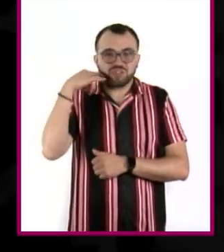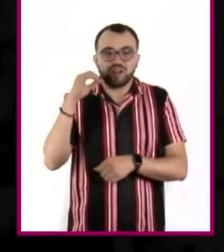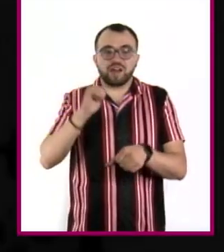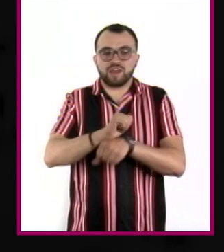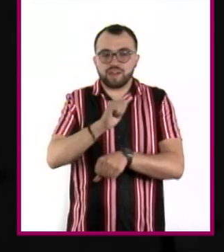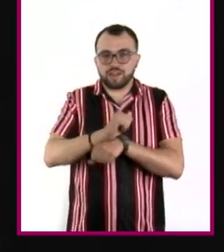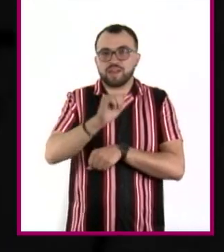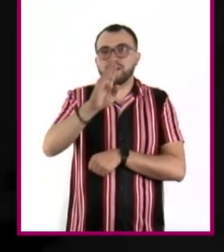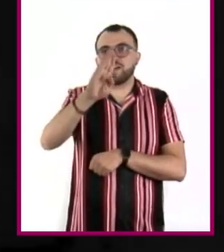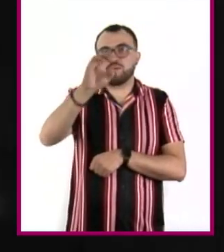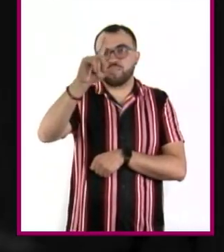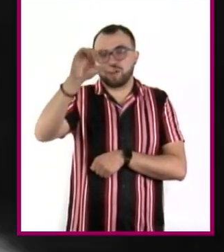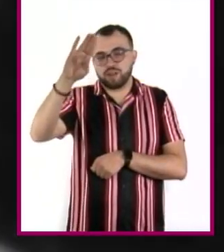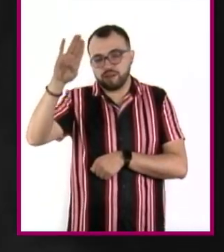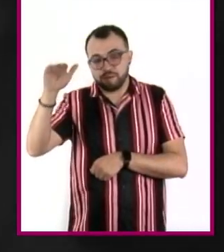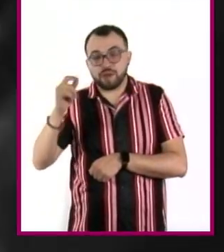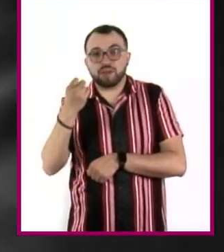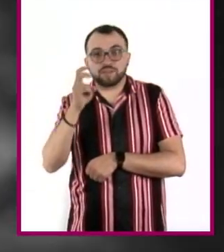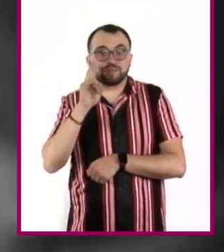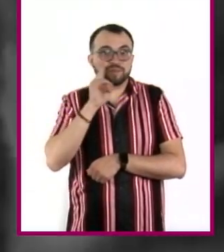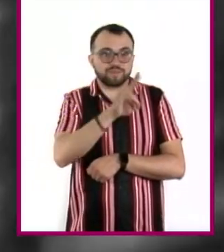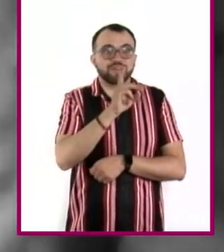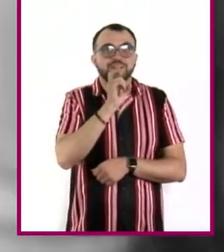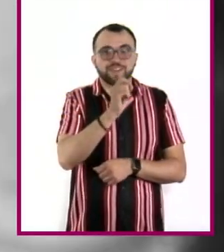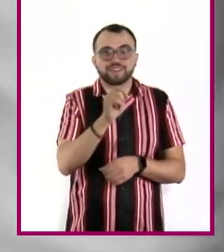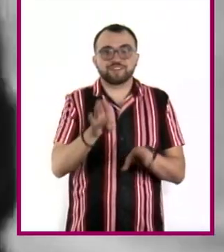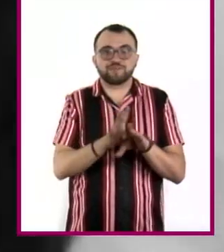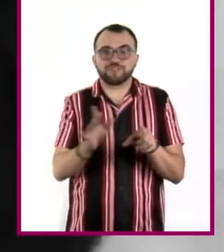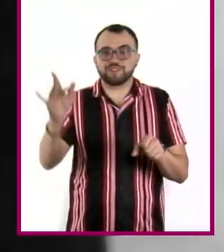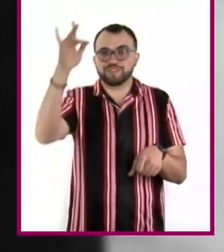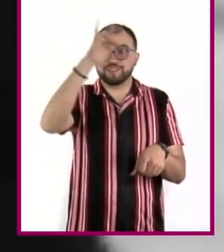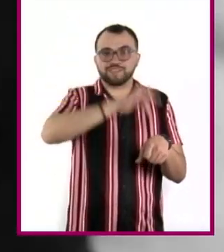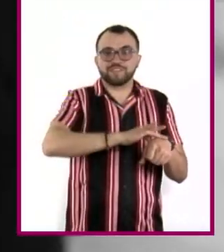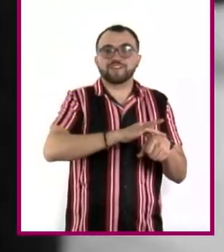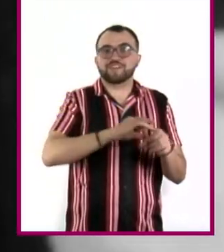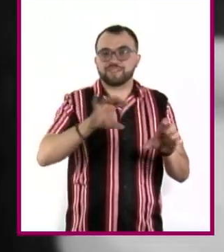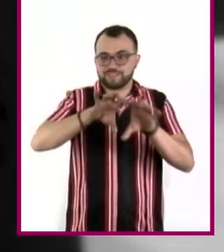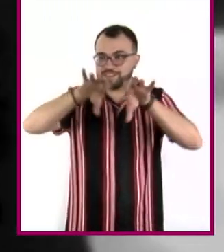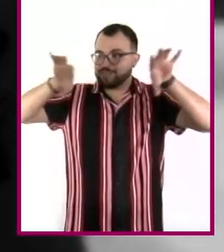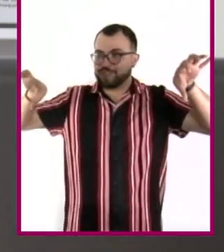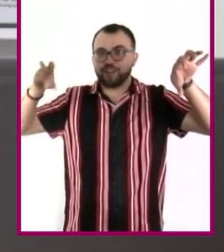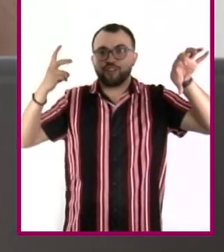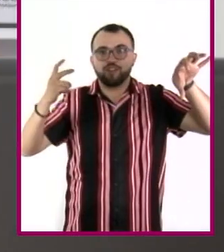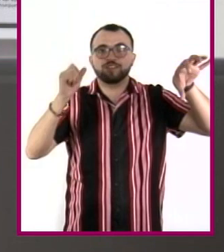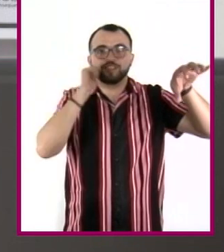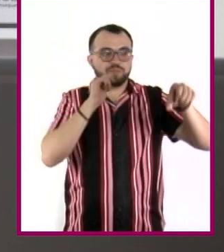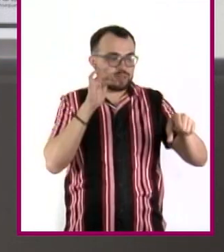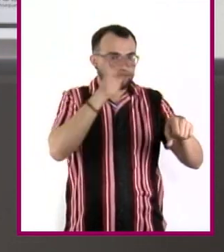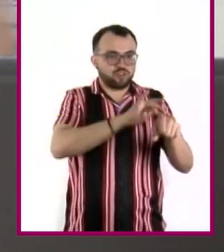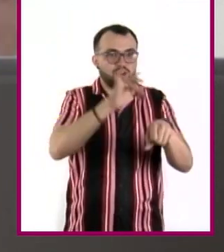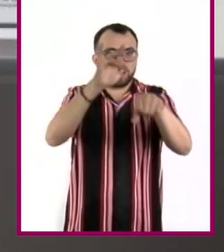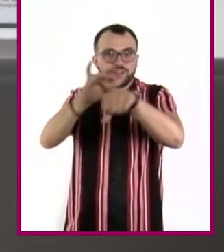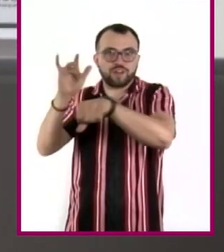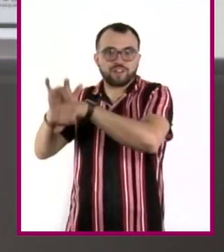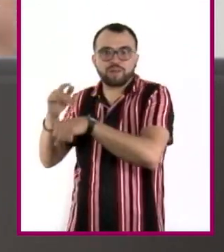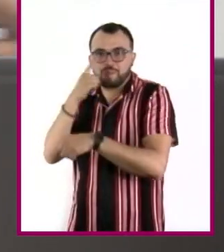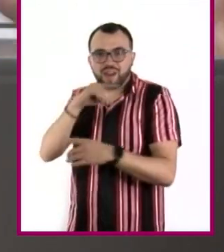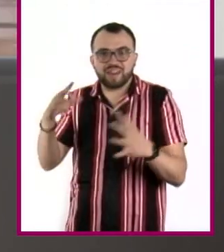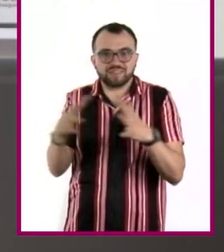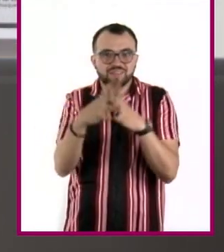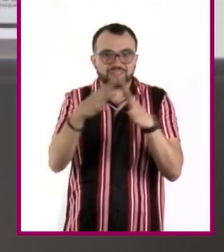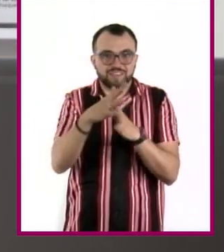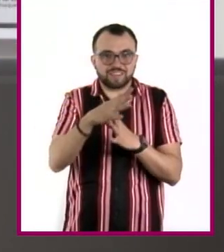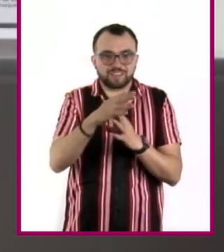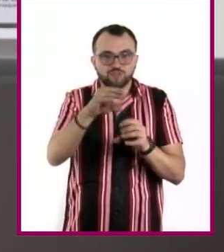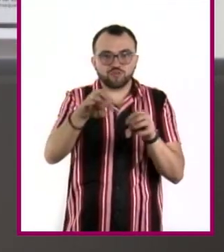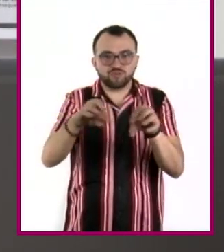o Bolivia, son muestras de la intervención directa o indirecta de las dos superpotencias. Pero ¿en qué momento esa forma de